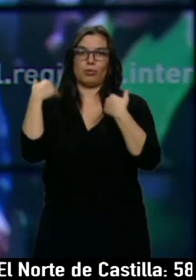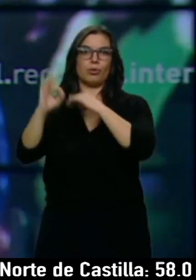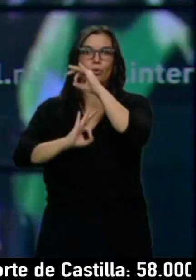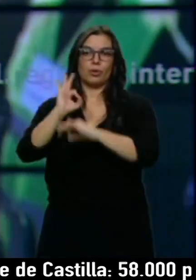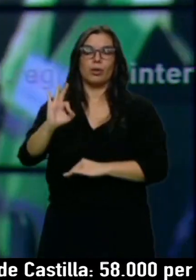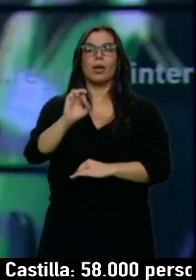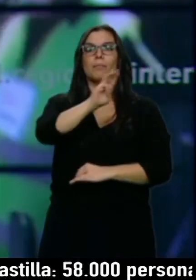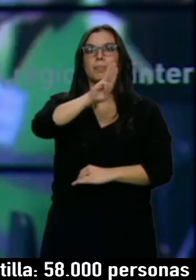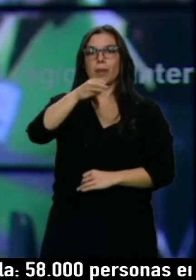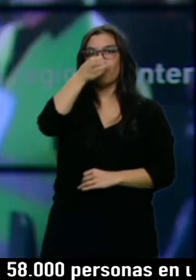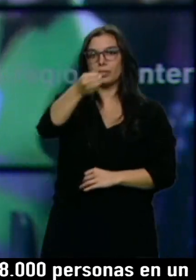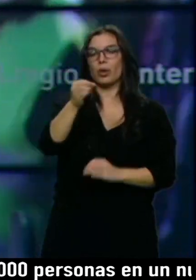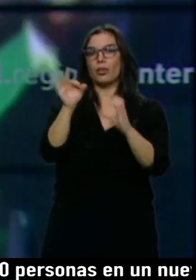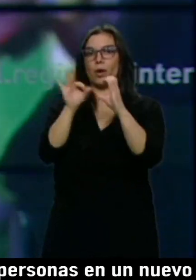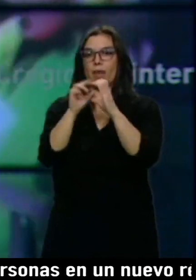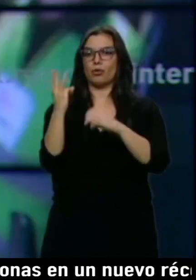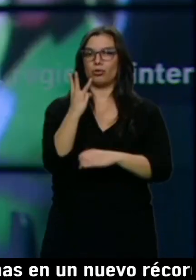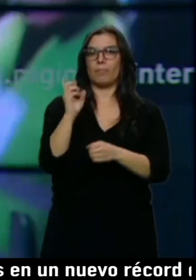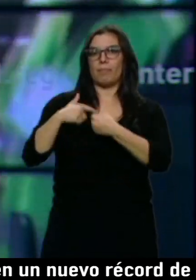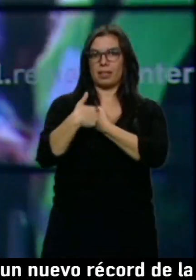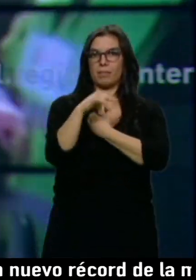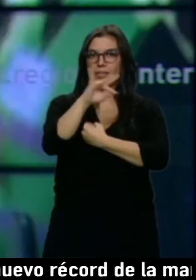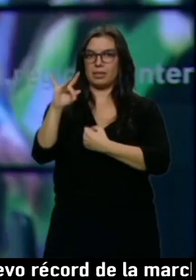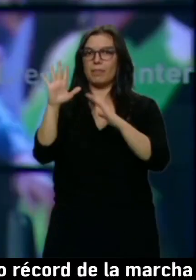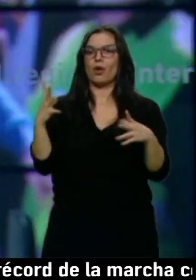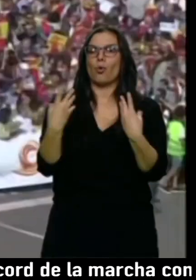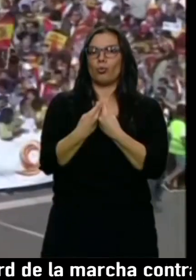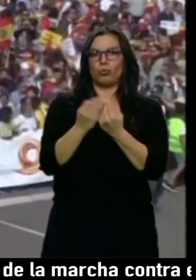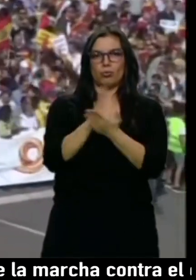coincidido en el acto, pero no ha habido foto juntos.